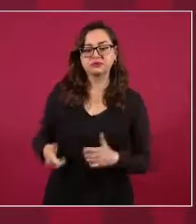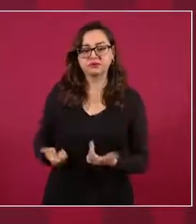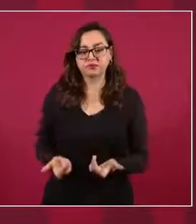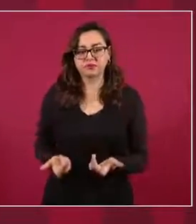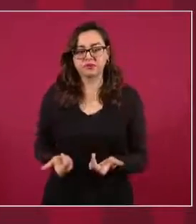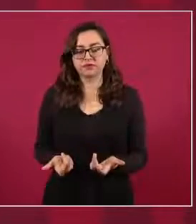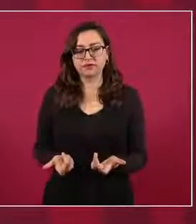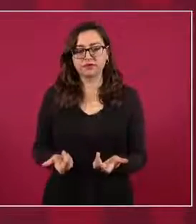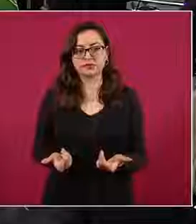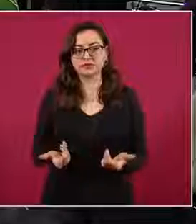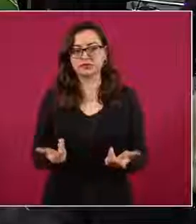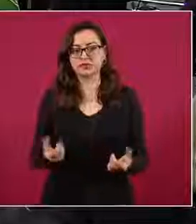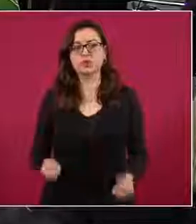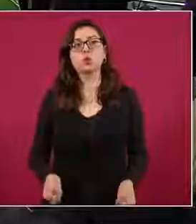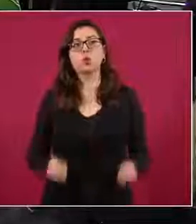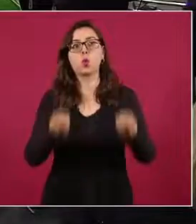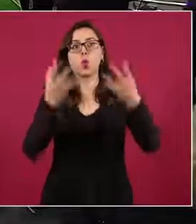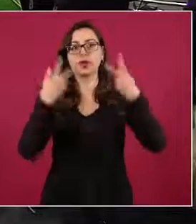no les importaba.